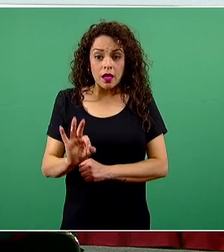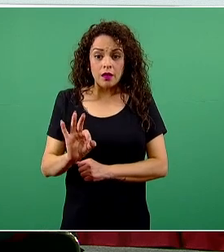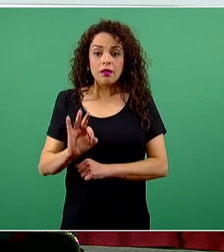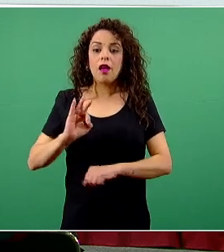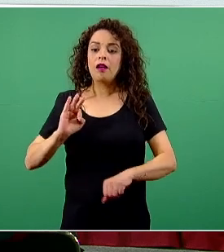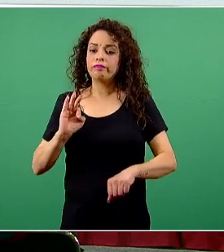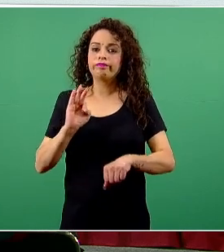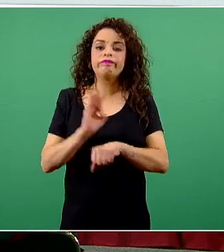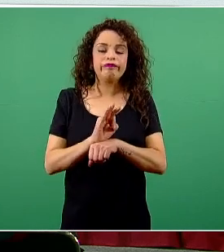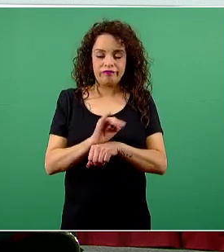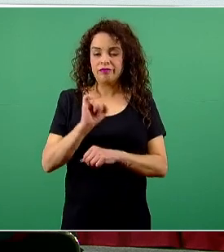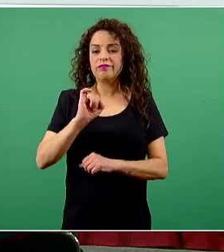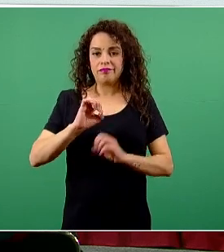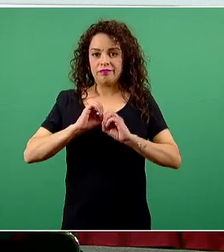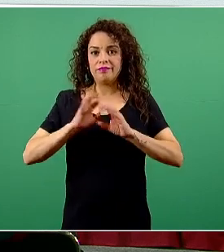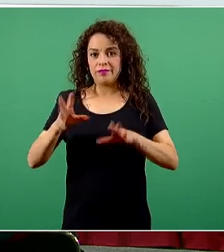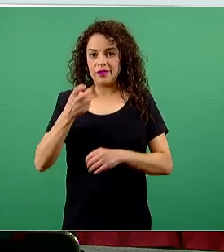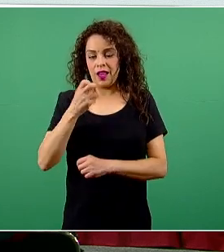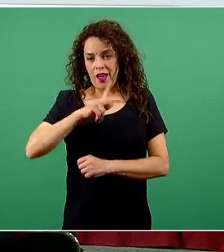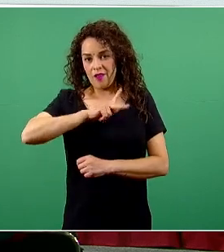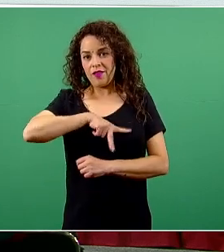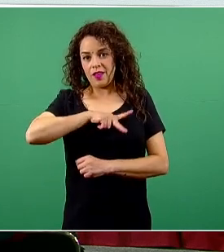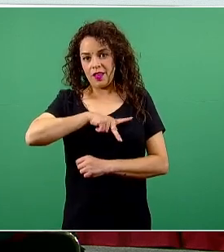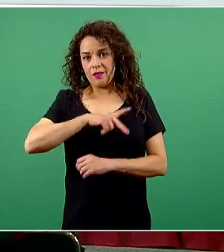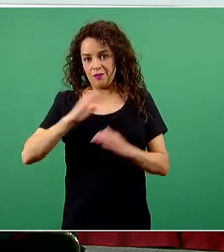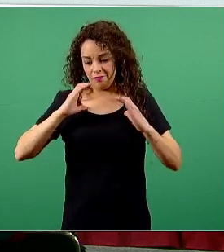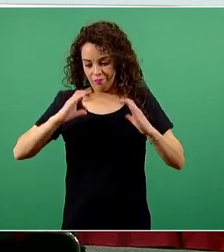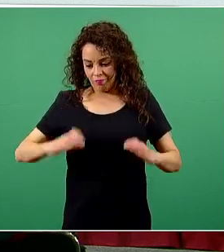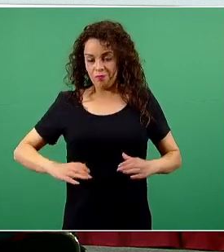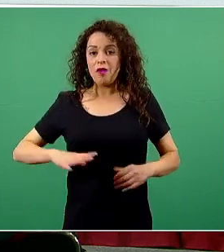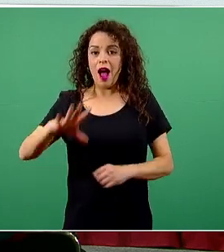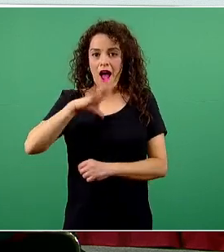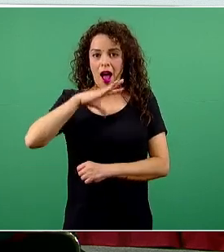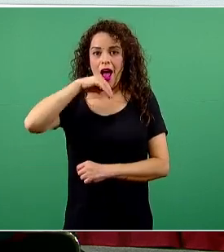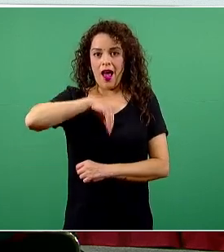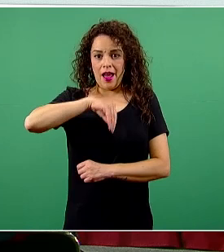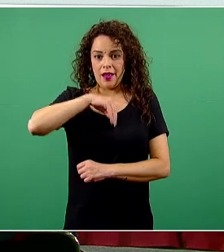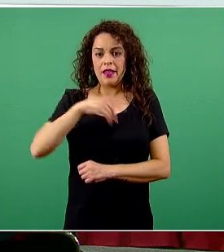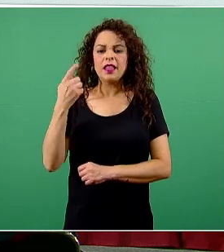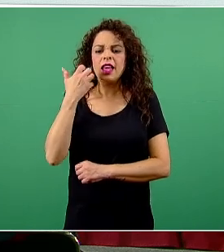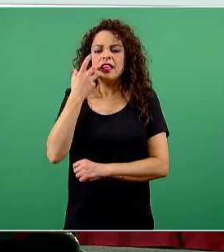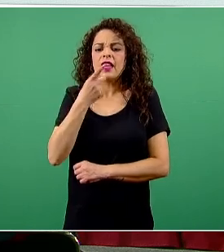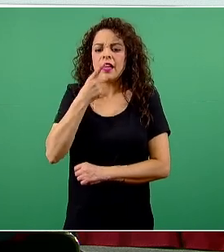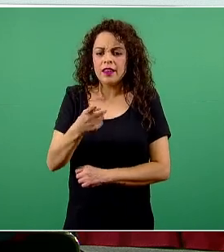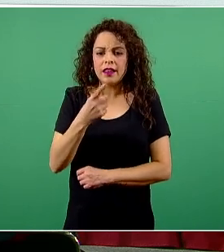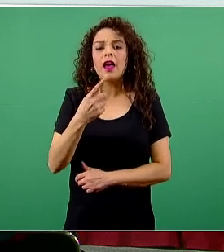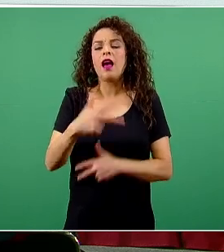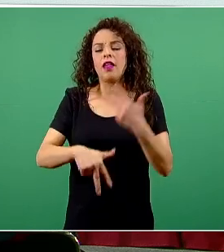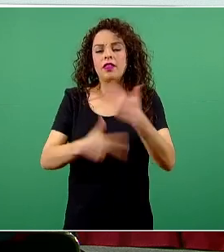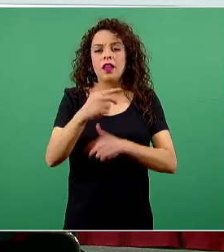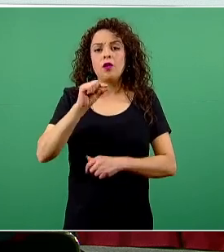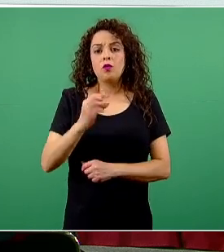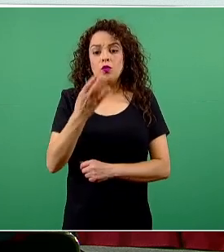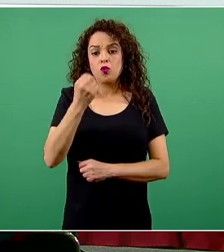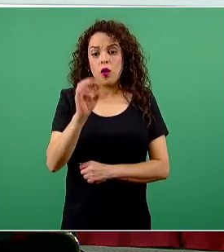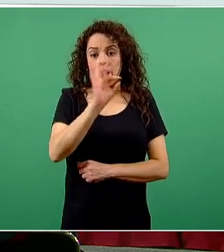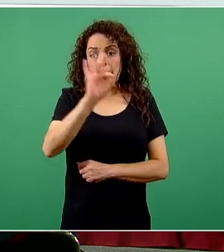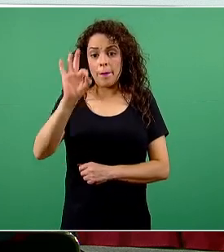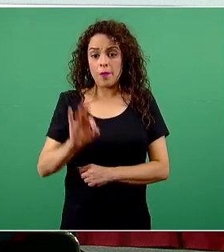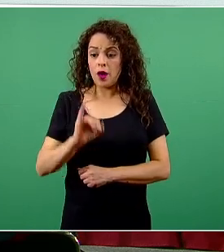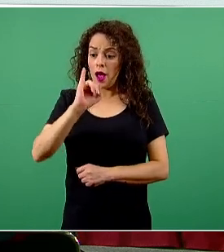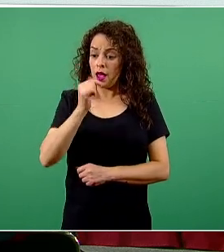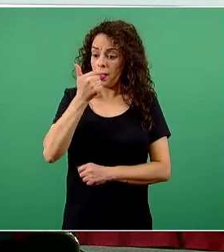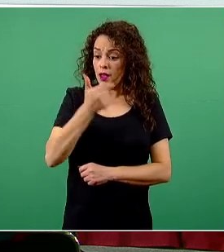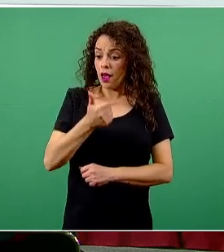protegían efectivamente contra el virus. Quiere decir que el 13.9% de los IgG positivos